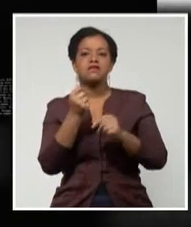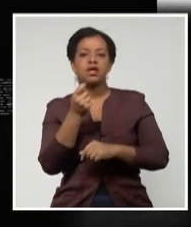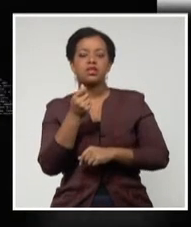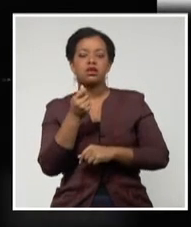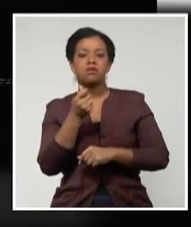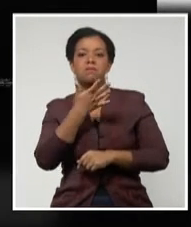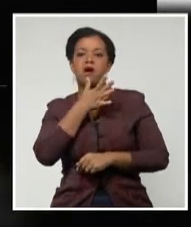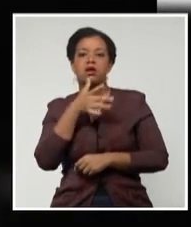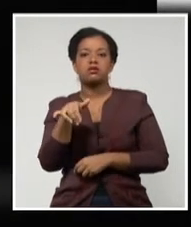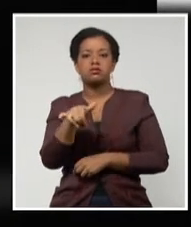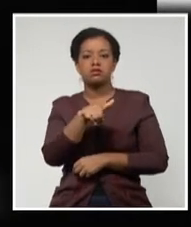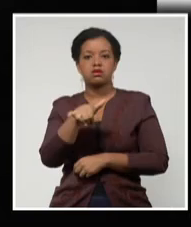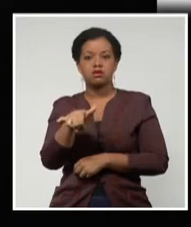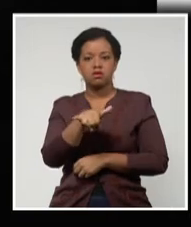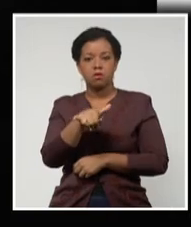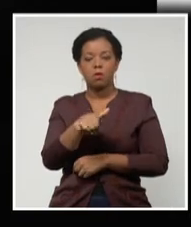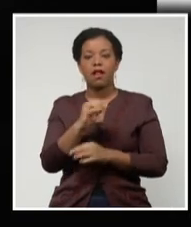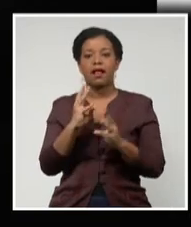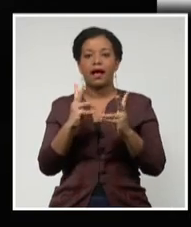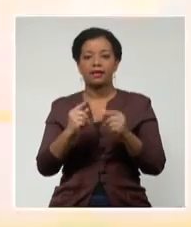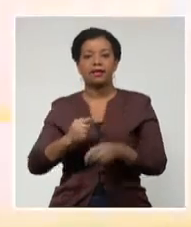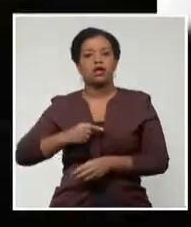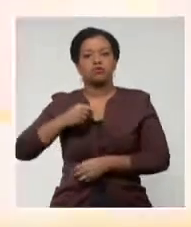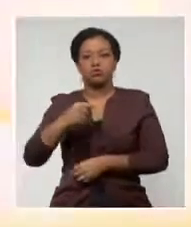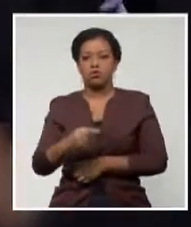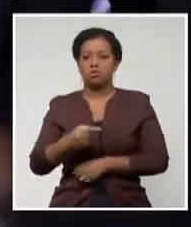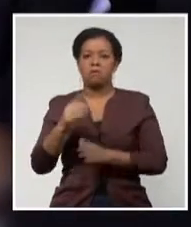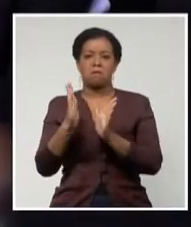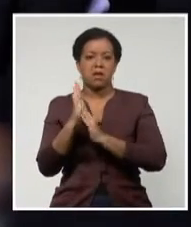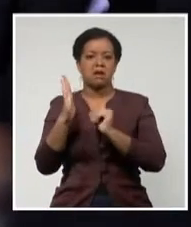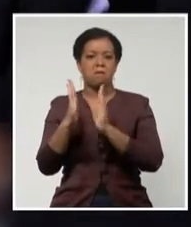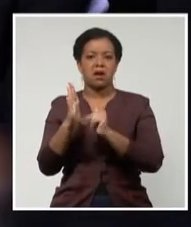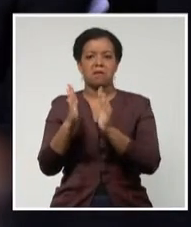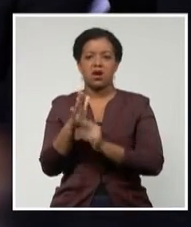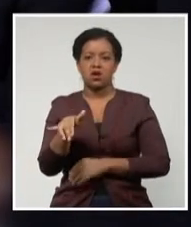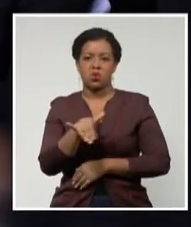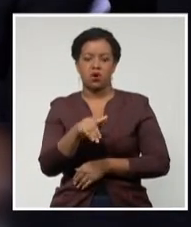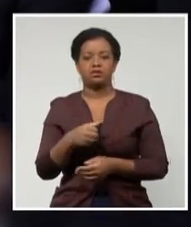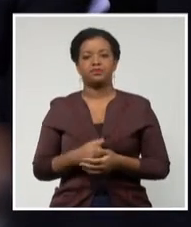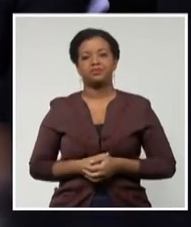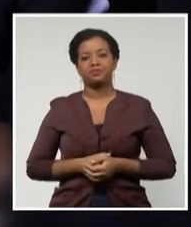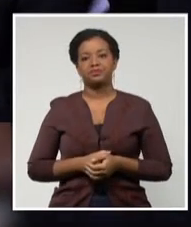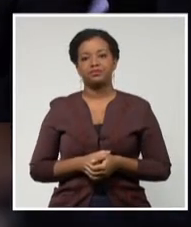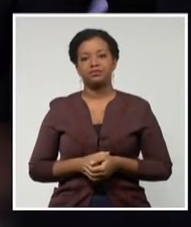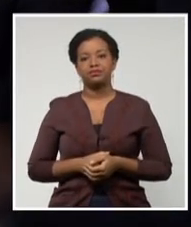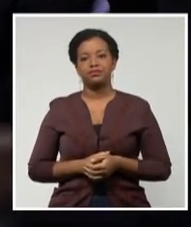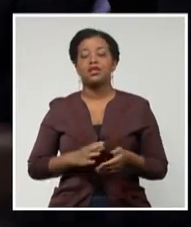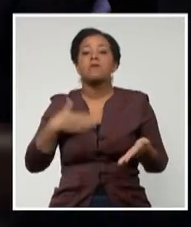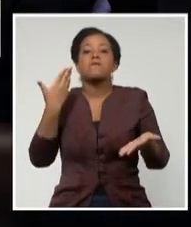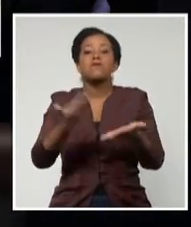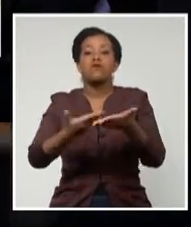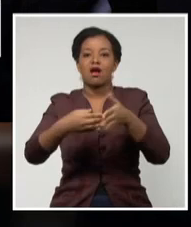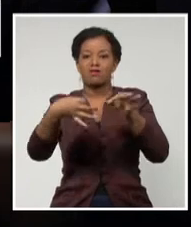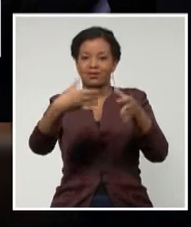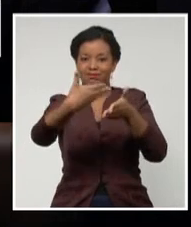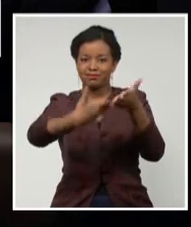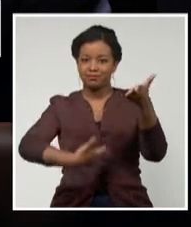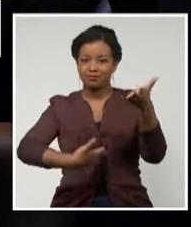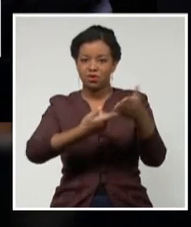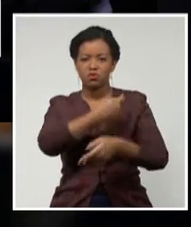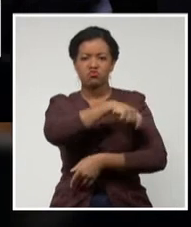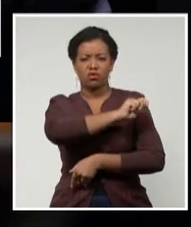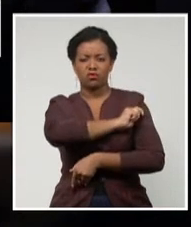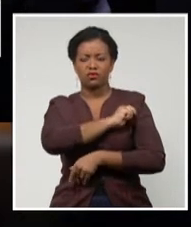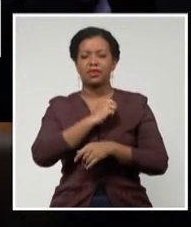coincidía con la cantidad extraída regularmente todos los meses. Está documentado públicamente,